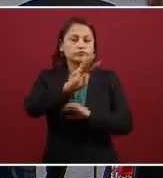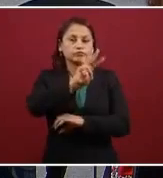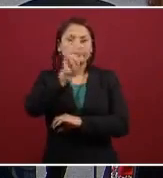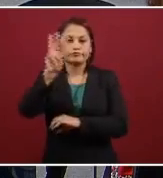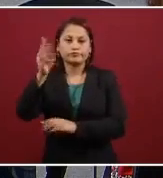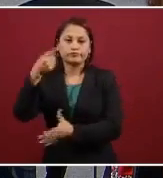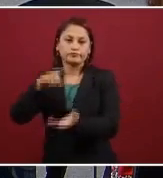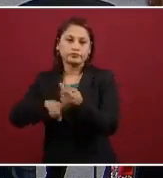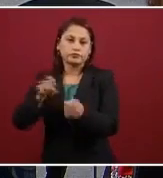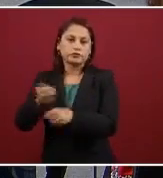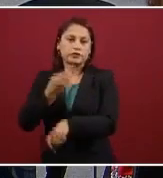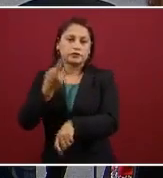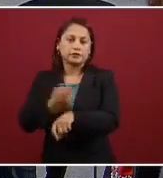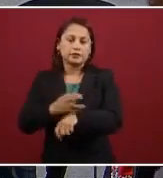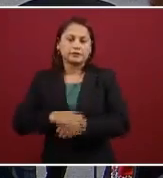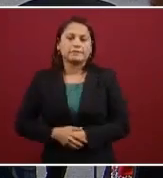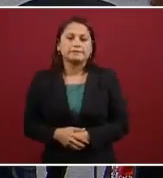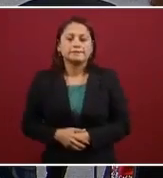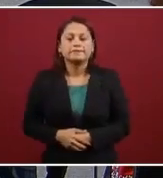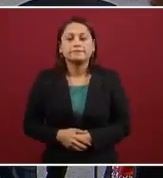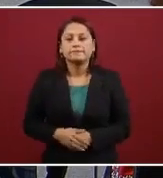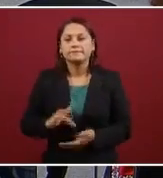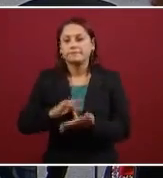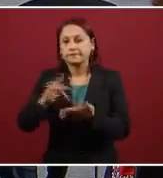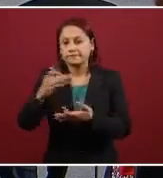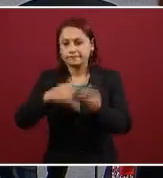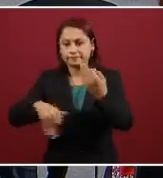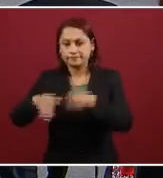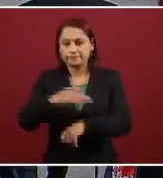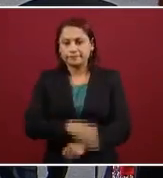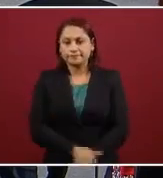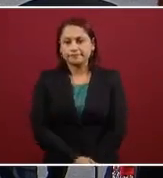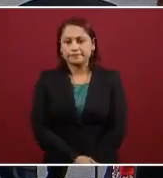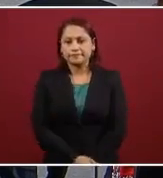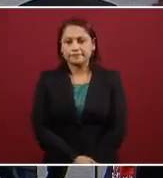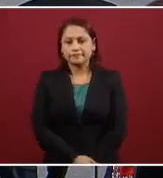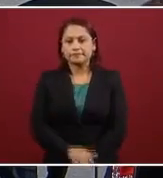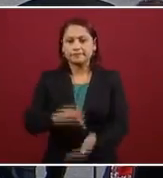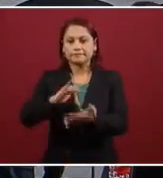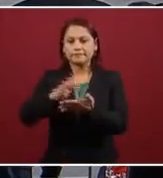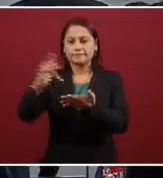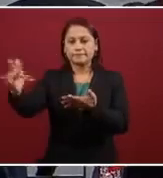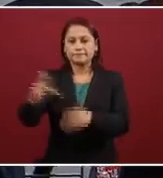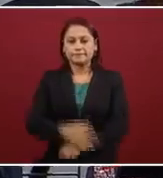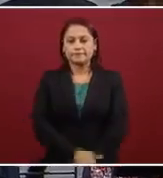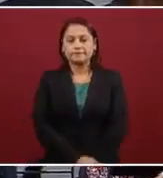Gracias a todas, a todos. Gracias.